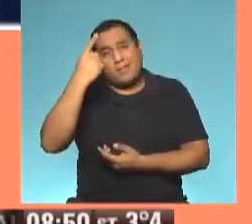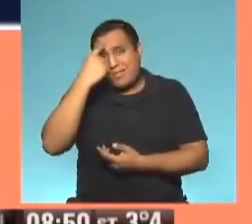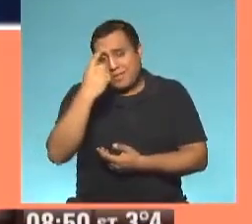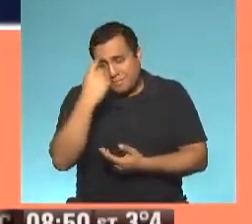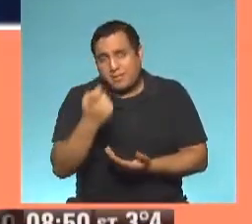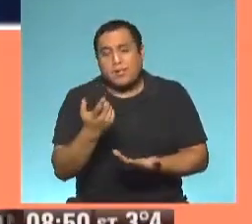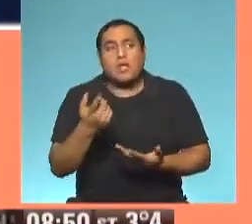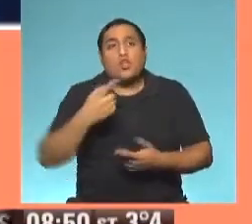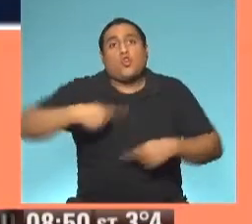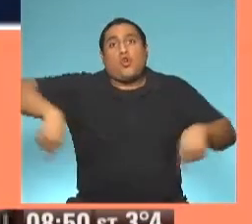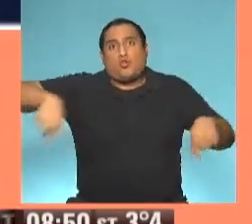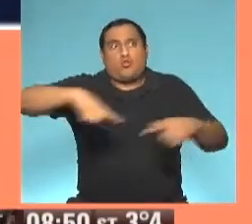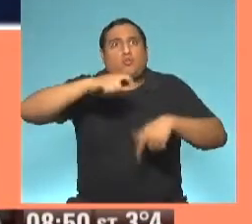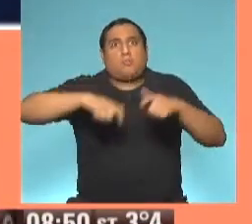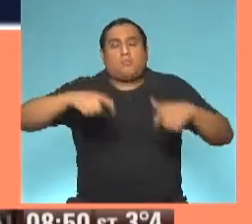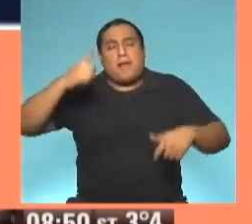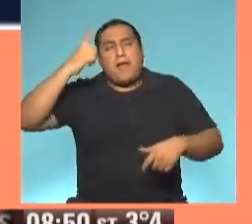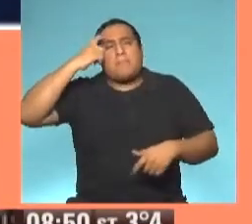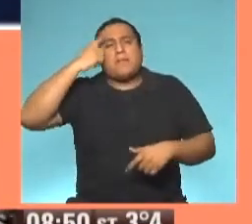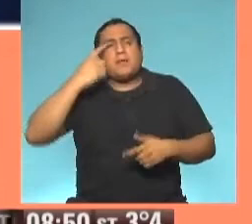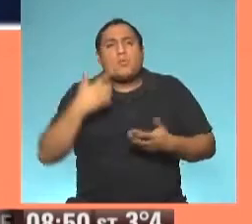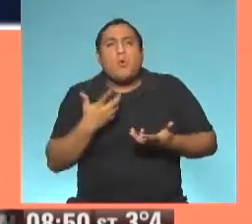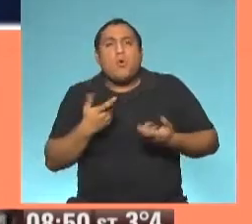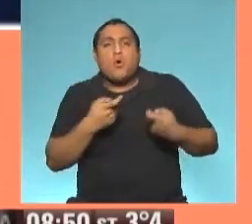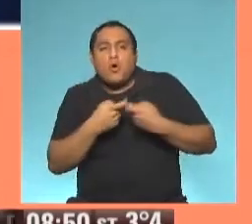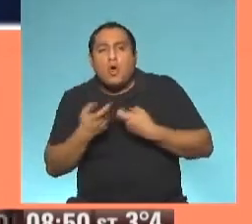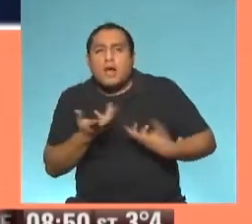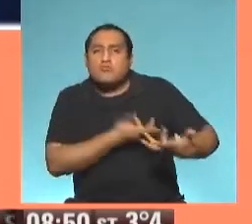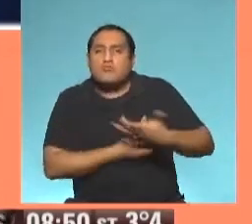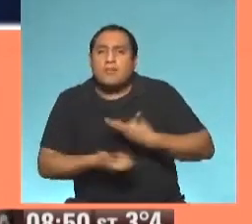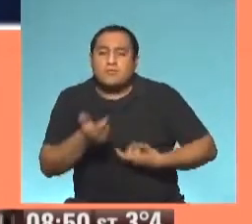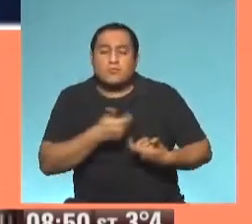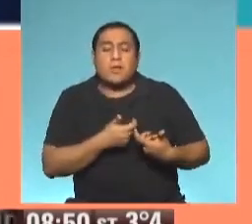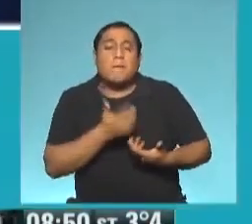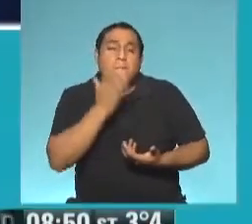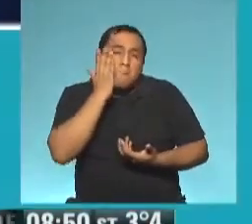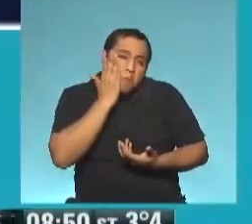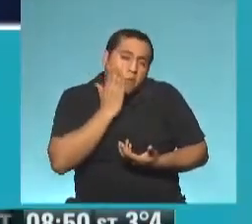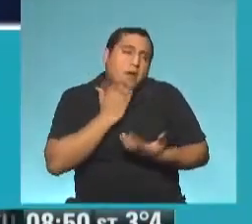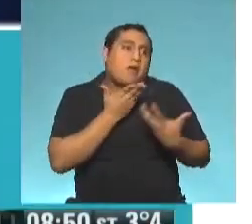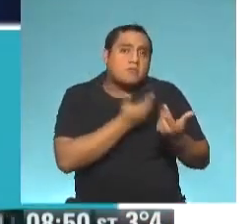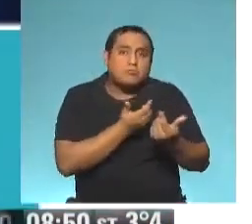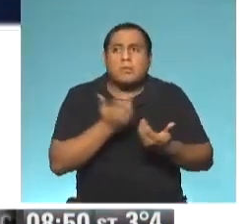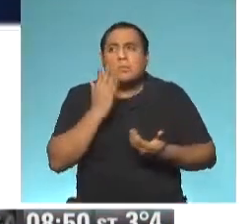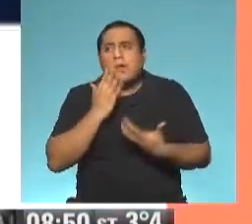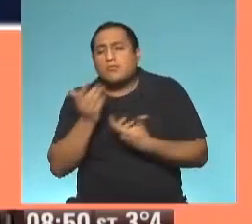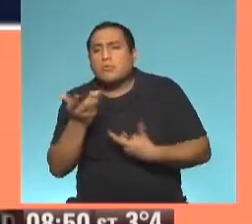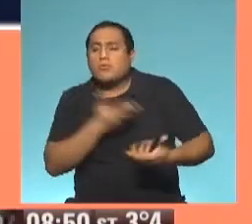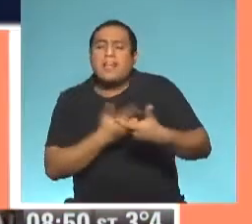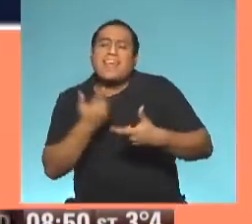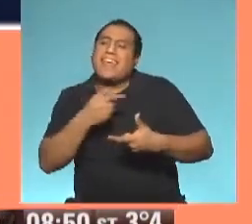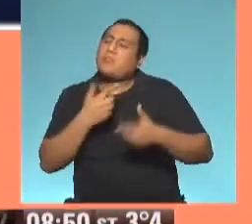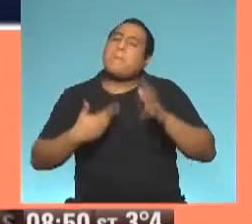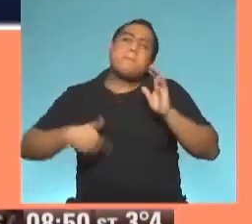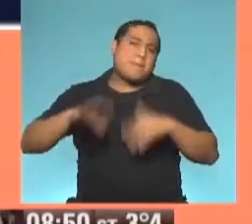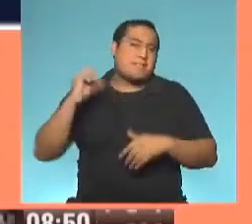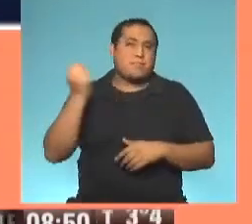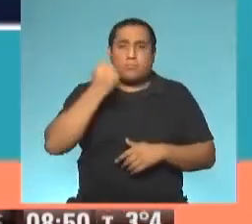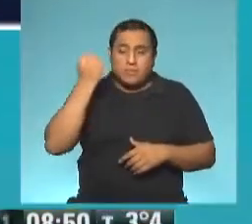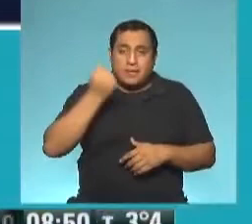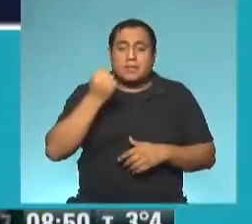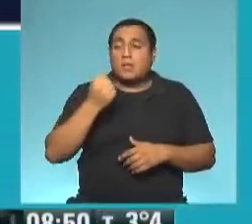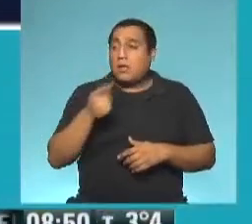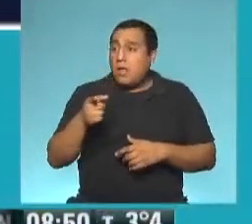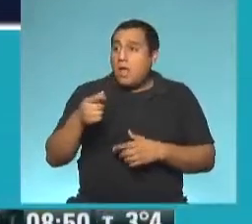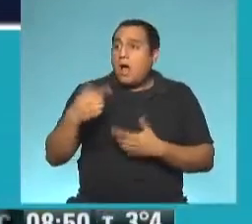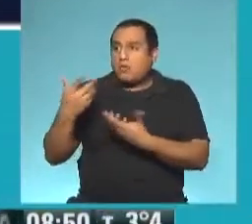como especie, hemos aprendido a cooperar. La solidaridad es uno de nuestros rasgos más importantes. Es Totalmente. ayudar al lado, al que está